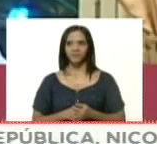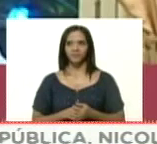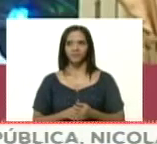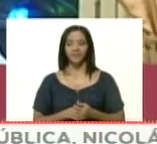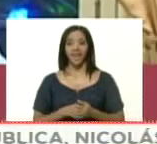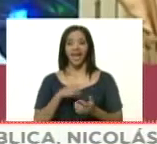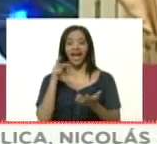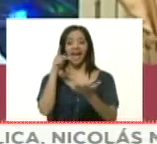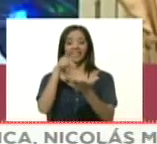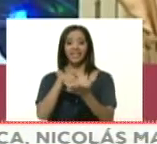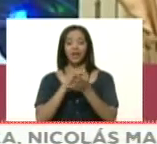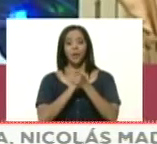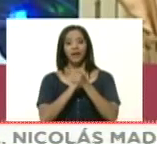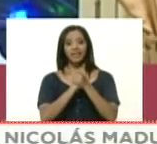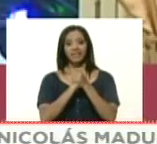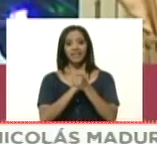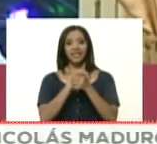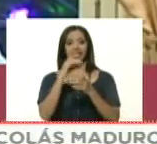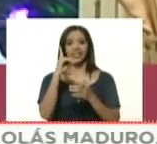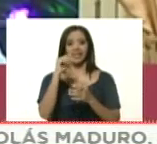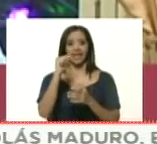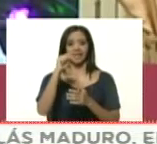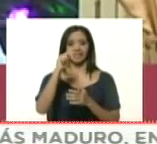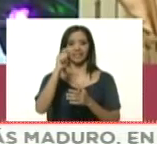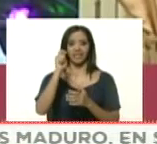Allá está el compañero Dante Rivas,